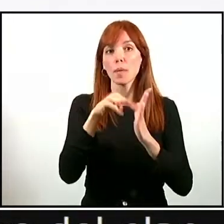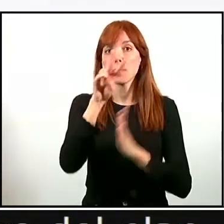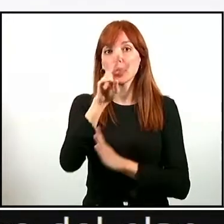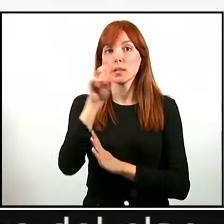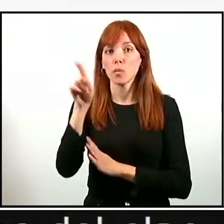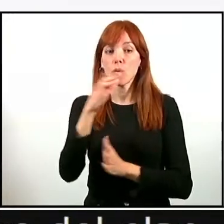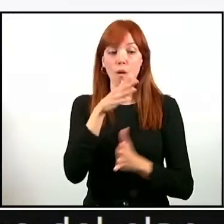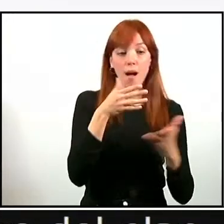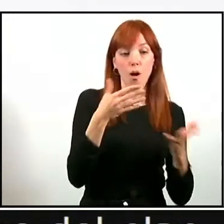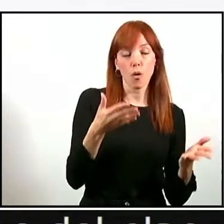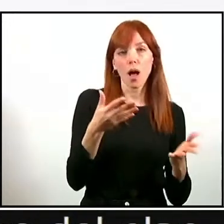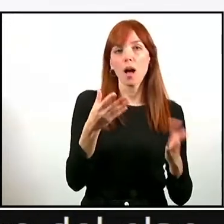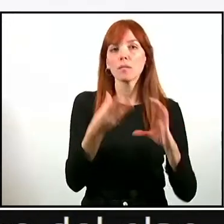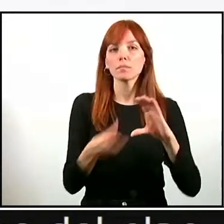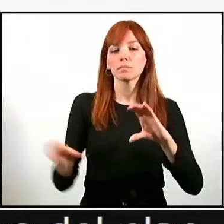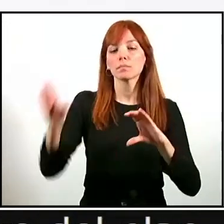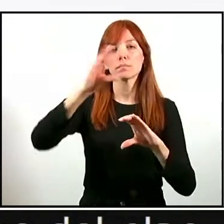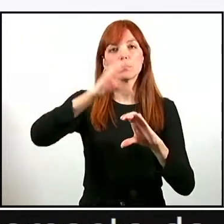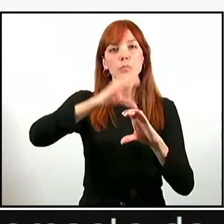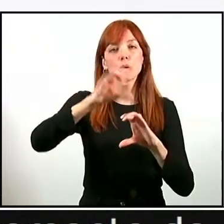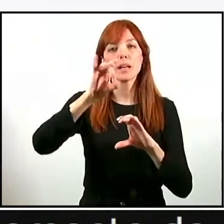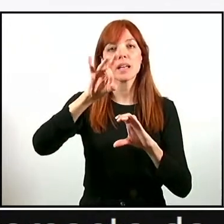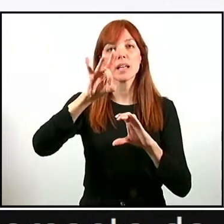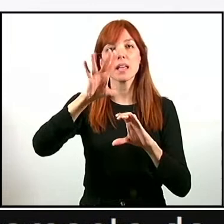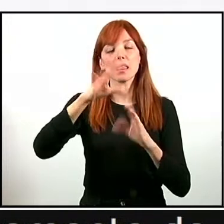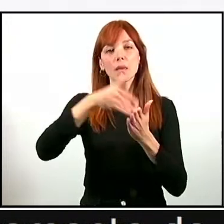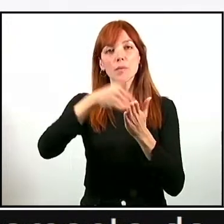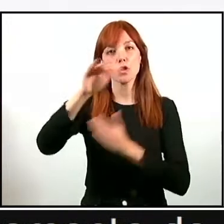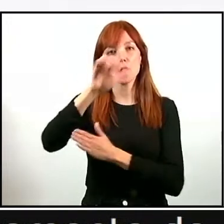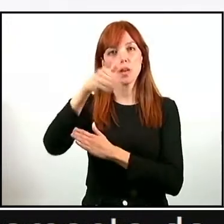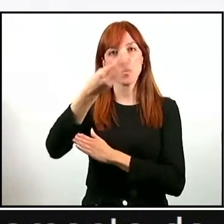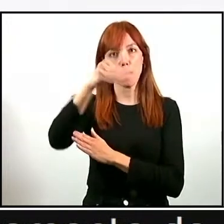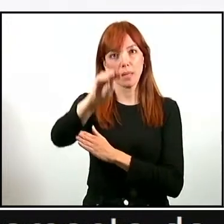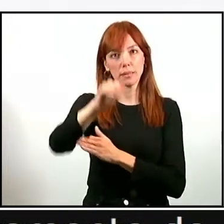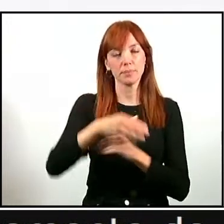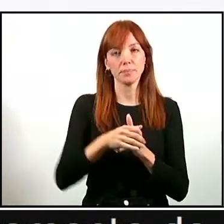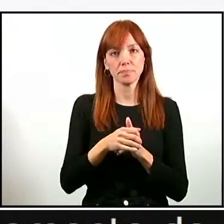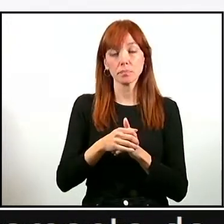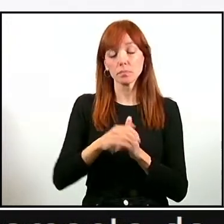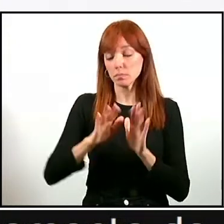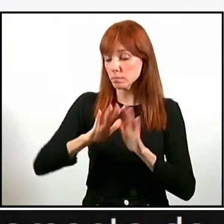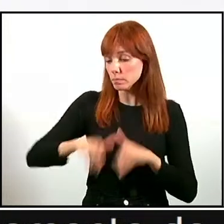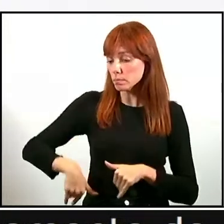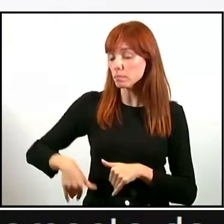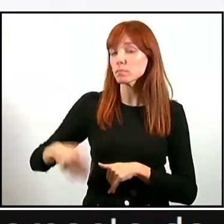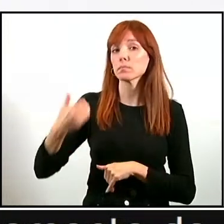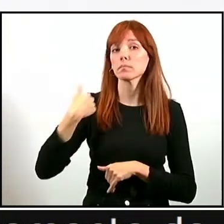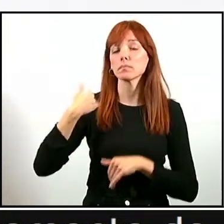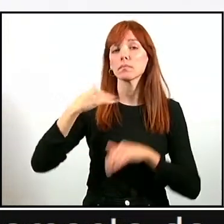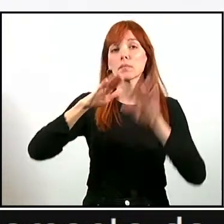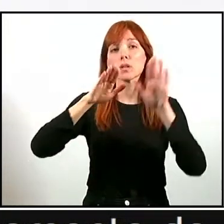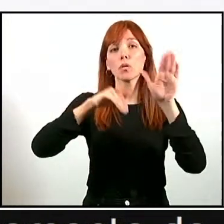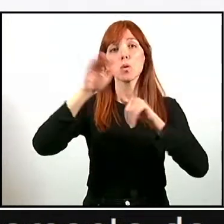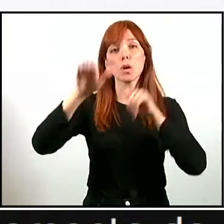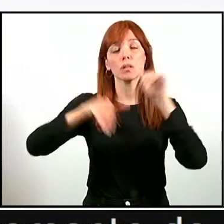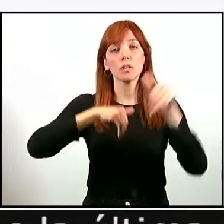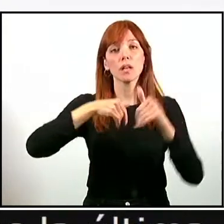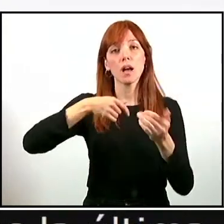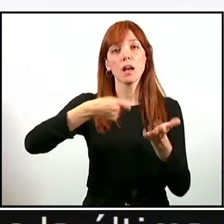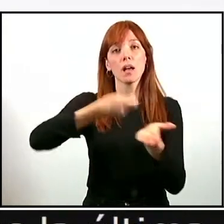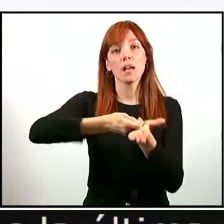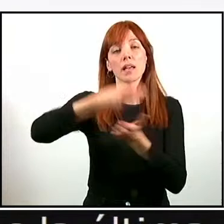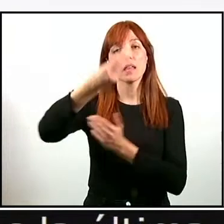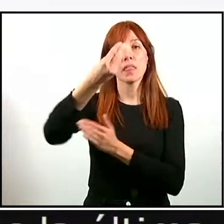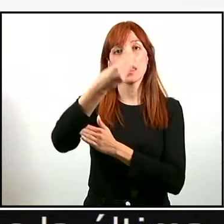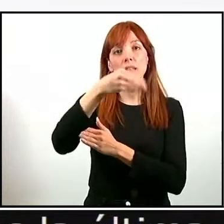incremento de 15 millones de euros. En los últimos incentivos, la última convocatoria de incentivos agroindustriales del